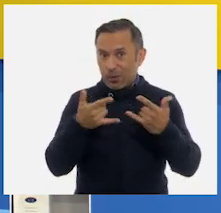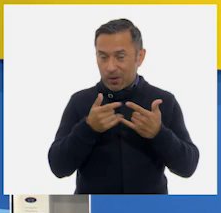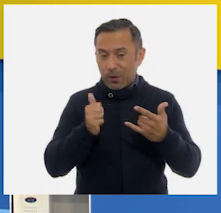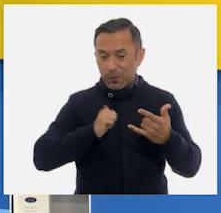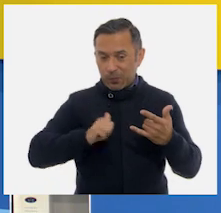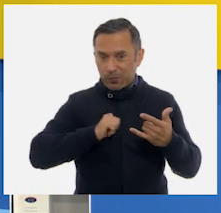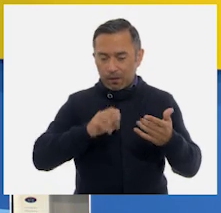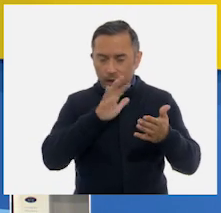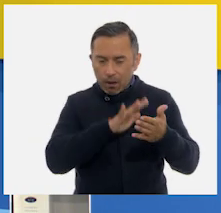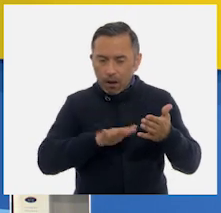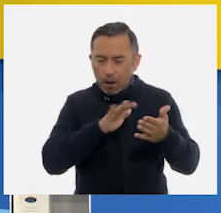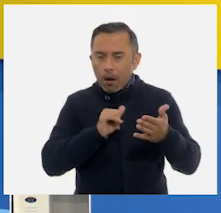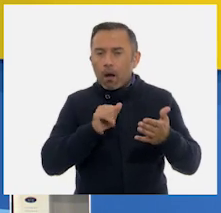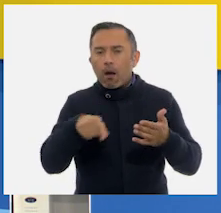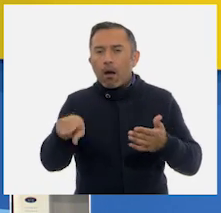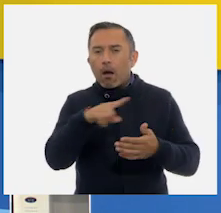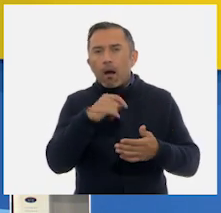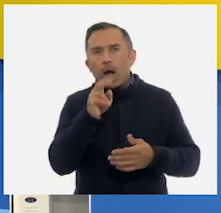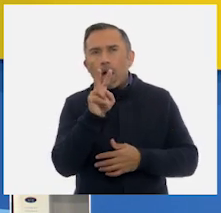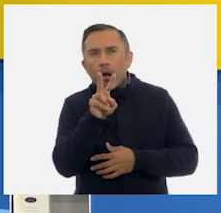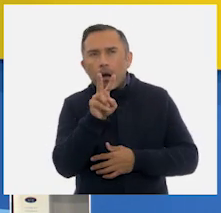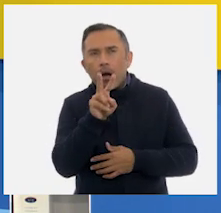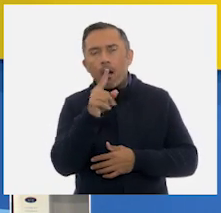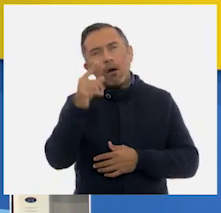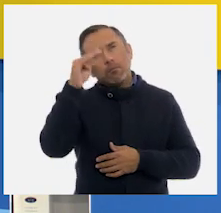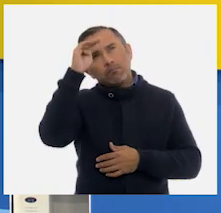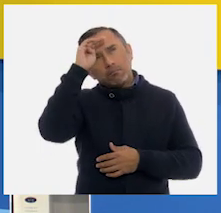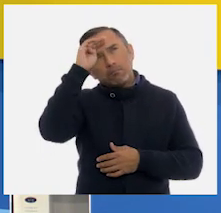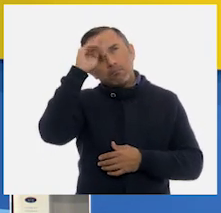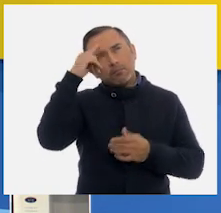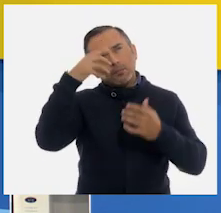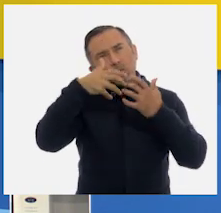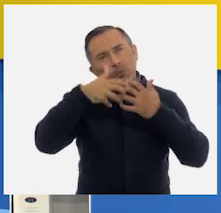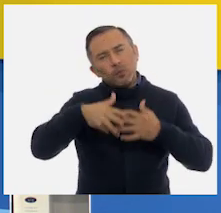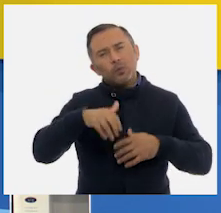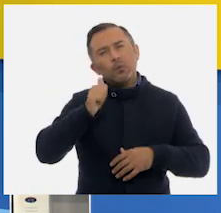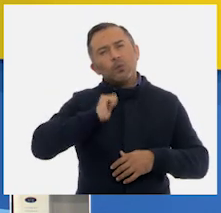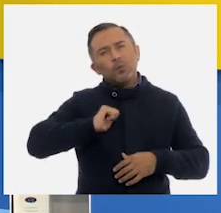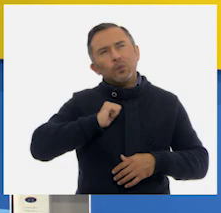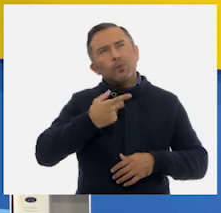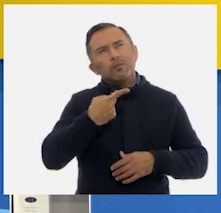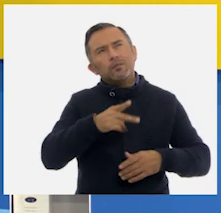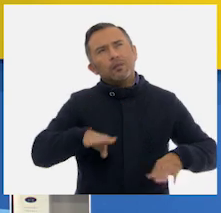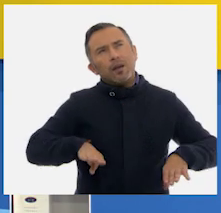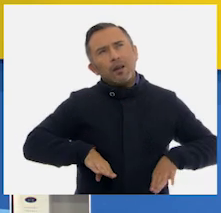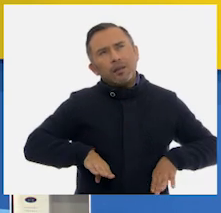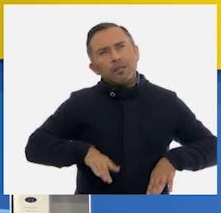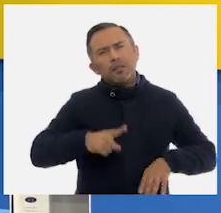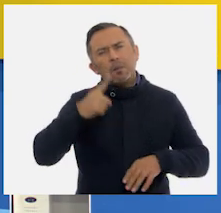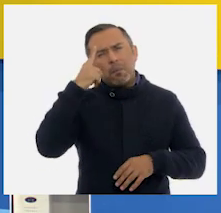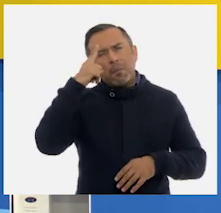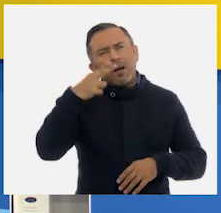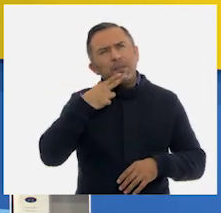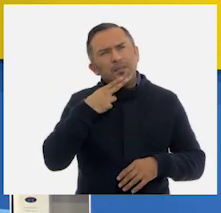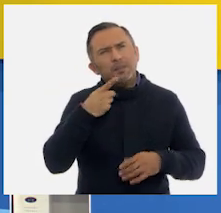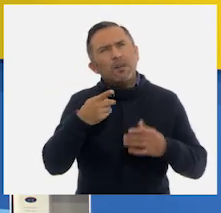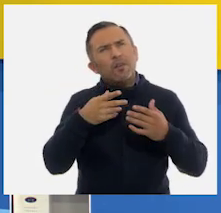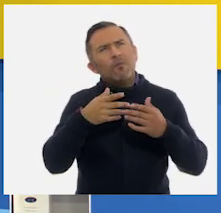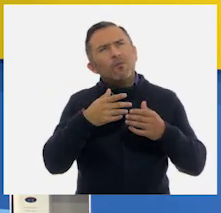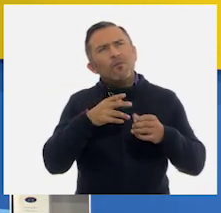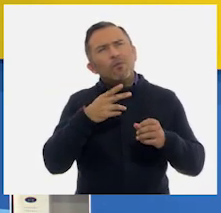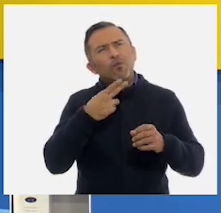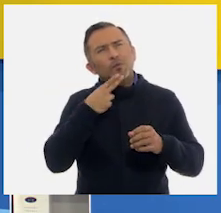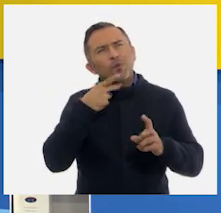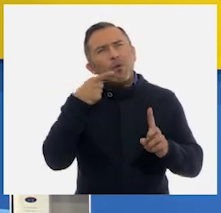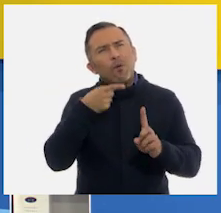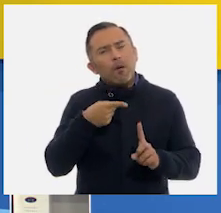sus principales características y sobre sus posibles funciones. Asimismo, antes de comenzar, les pido que se den